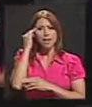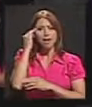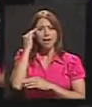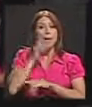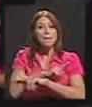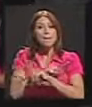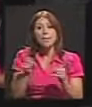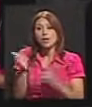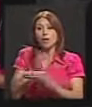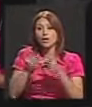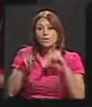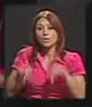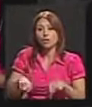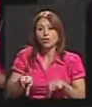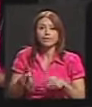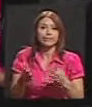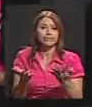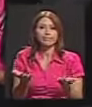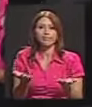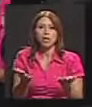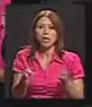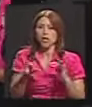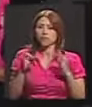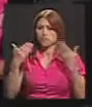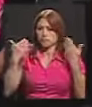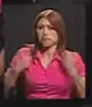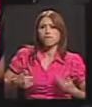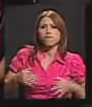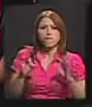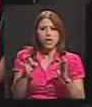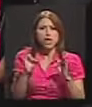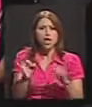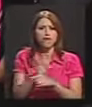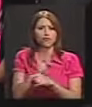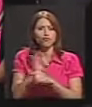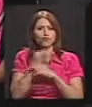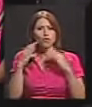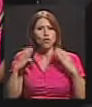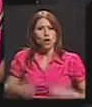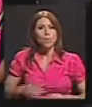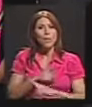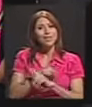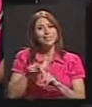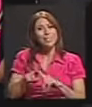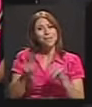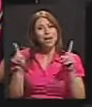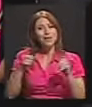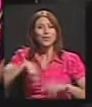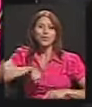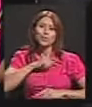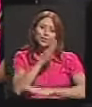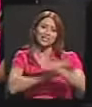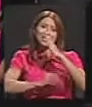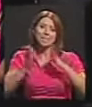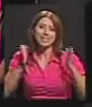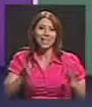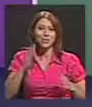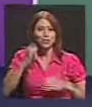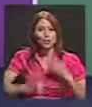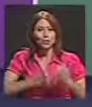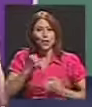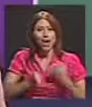gente que está totalmente bien en todas sus funciones corporales y sin embargo somos discapacitados emocionales